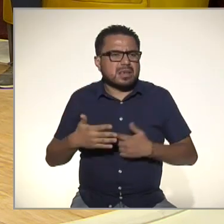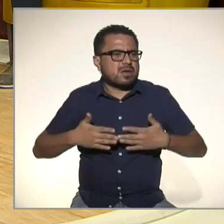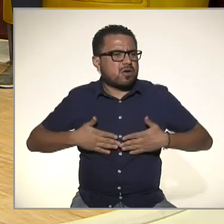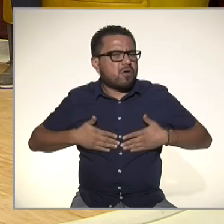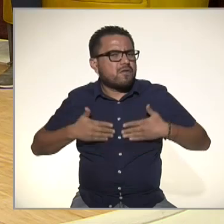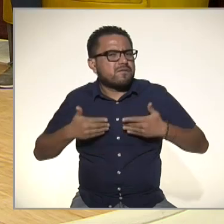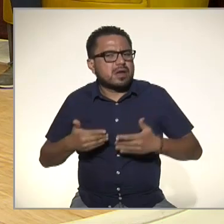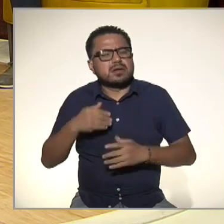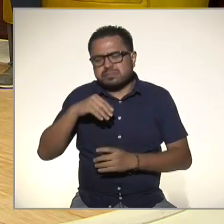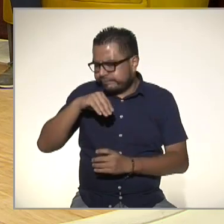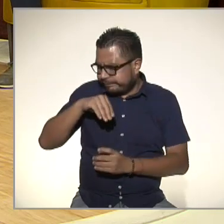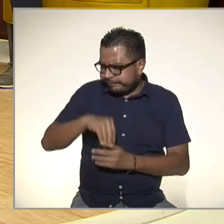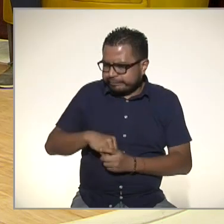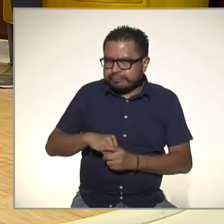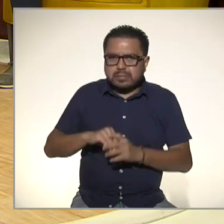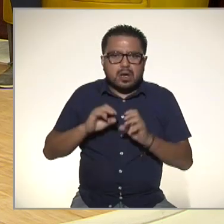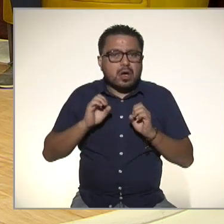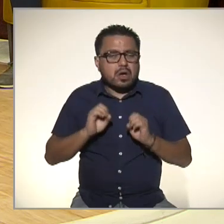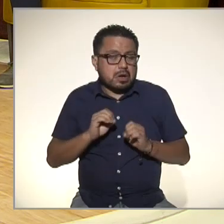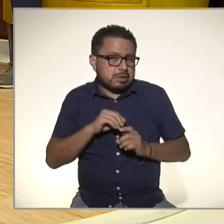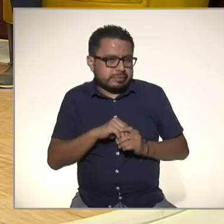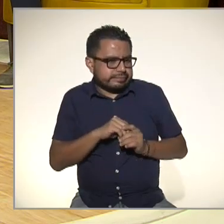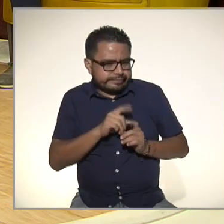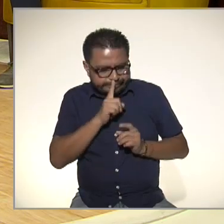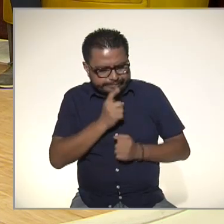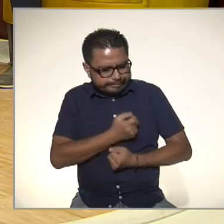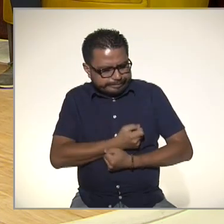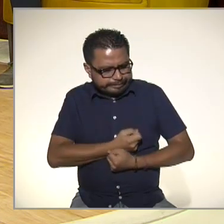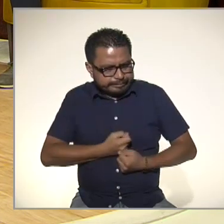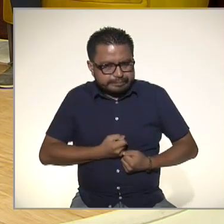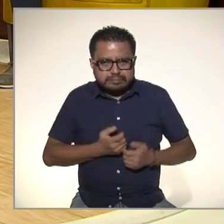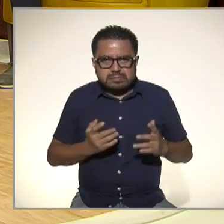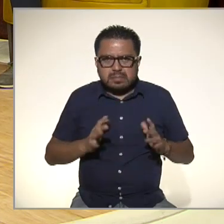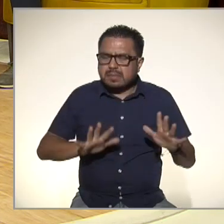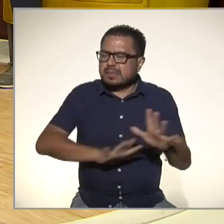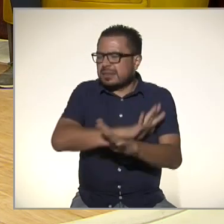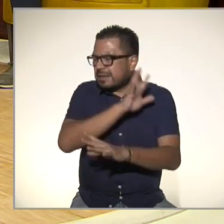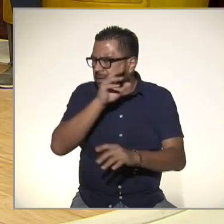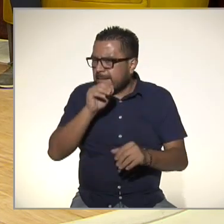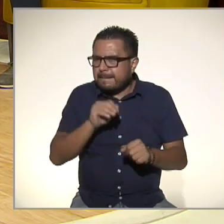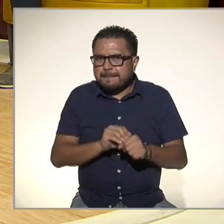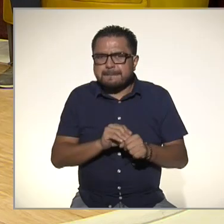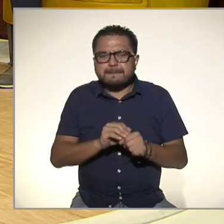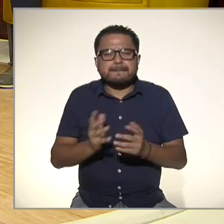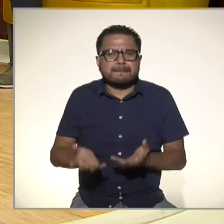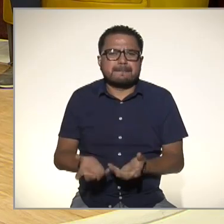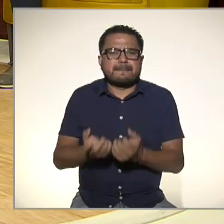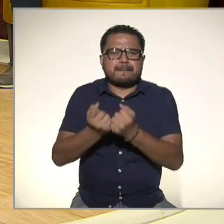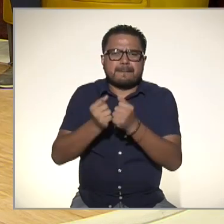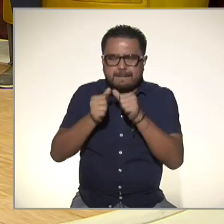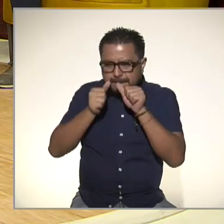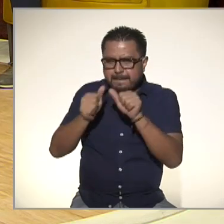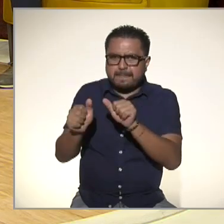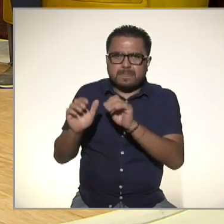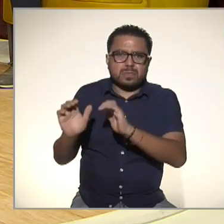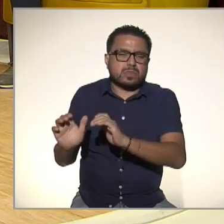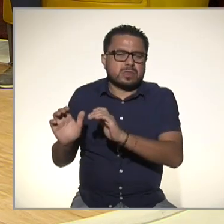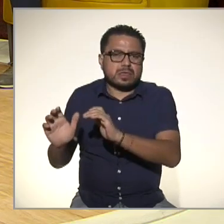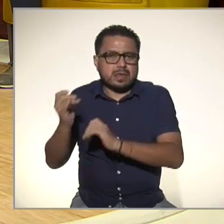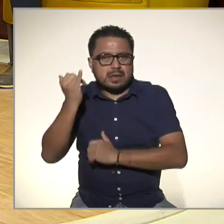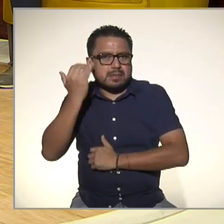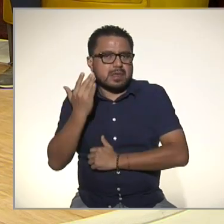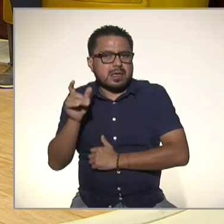confianza, confidencial o anónimo, ¿no? Es decir, en total salvaguardando la identidad de la persona en todo